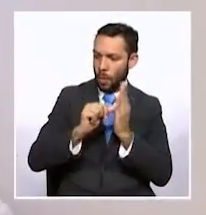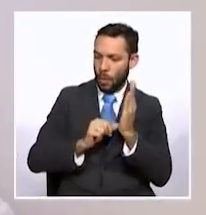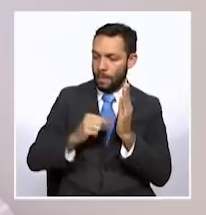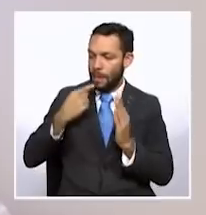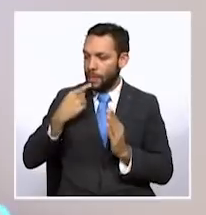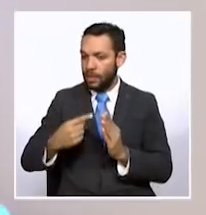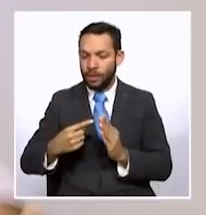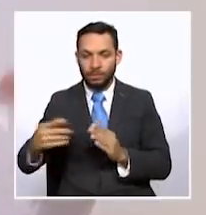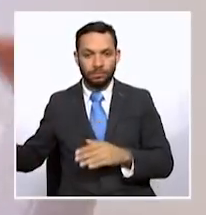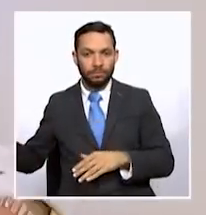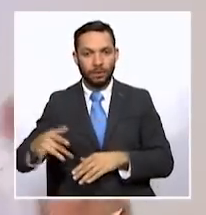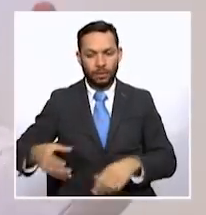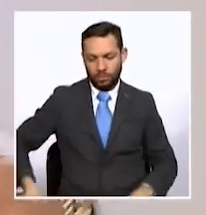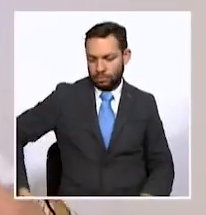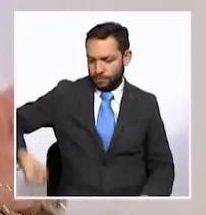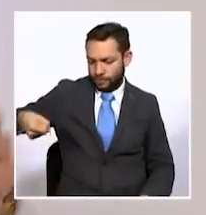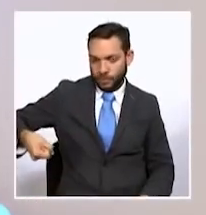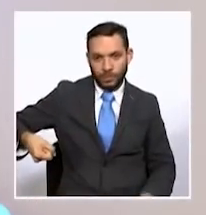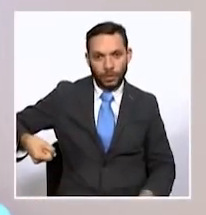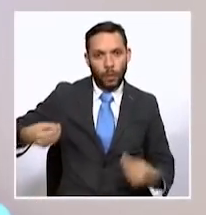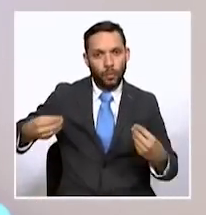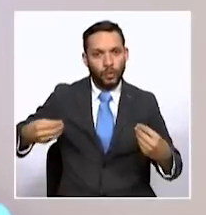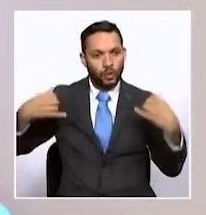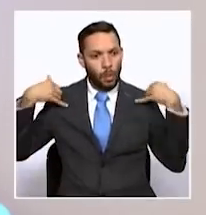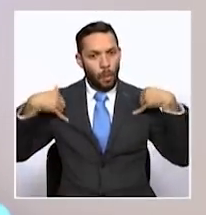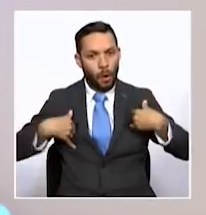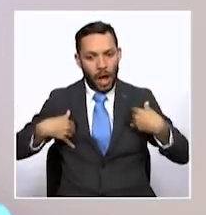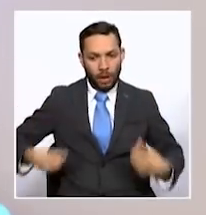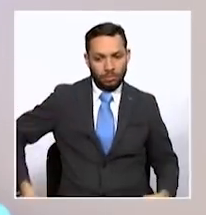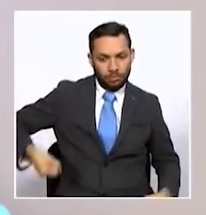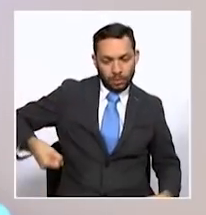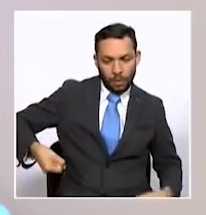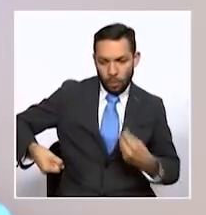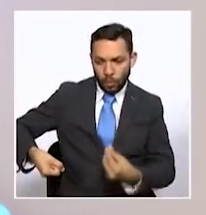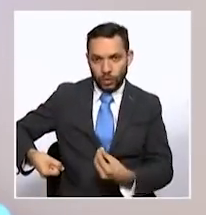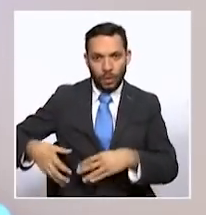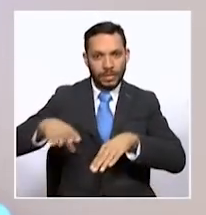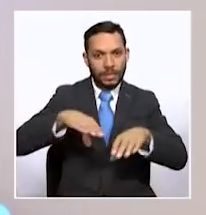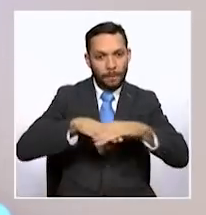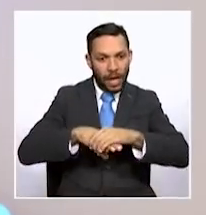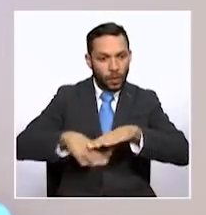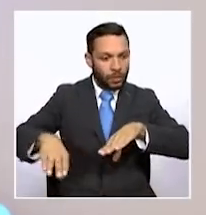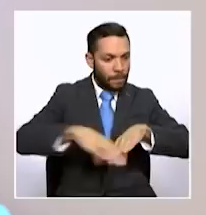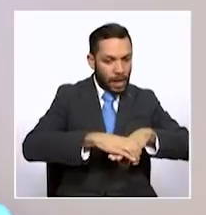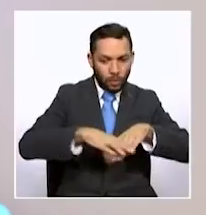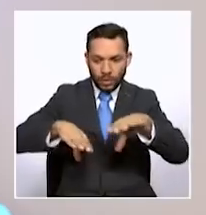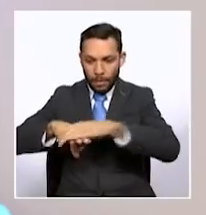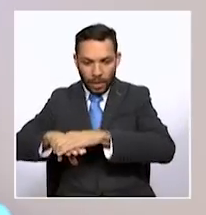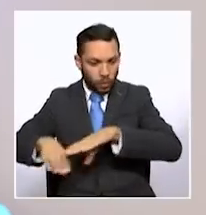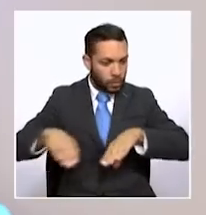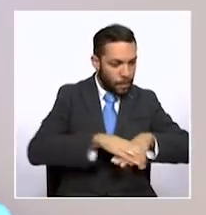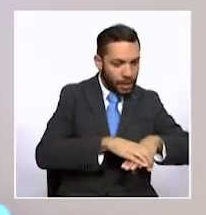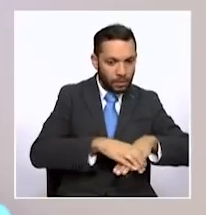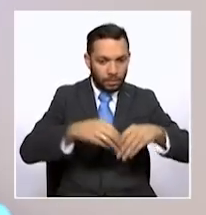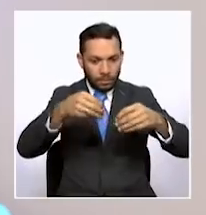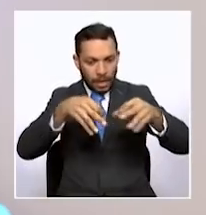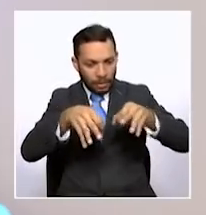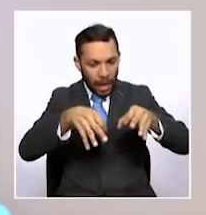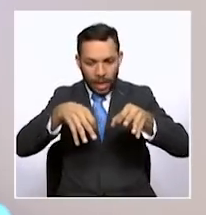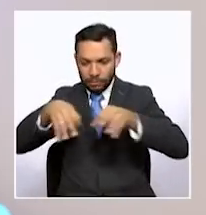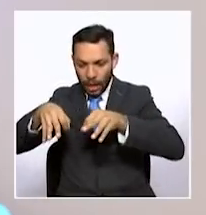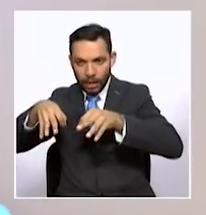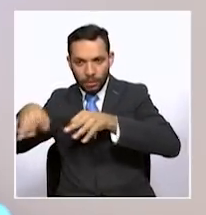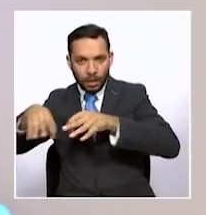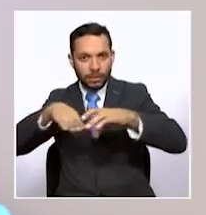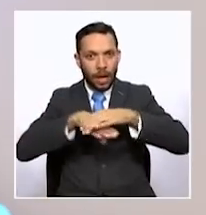pie. Sacaba y sacaba y sacaba zapatos. Y todo el programa fue hablando de zapatos. Y el paciente